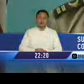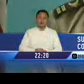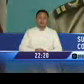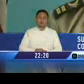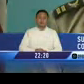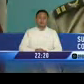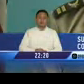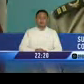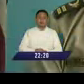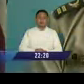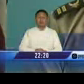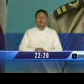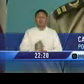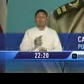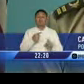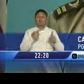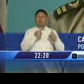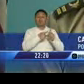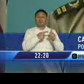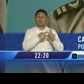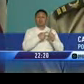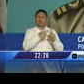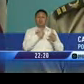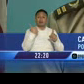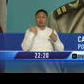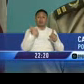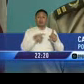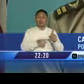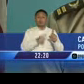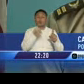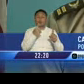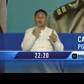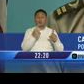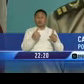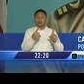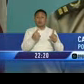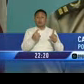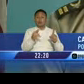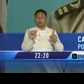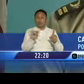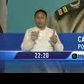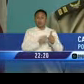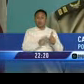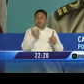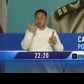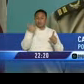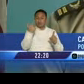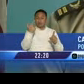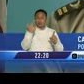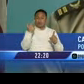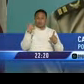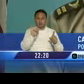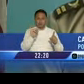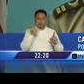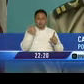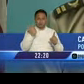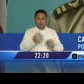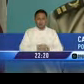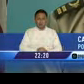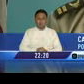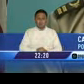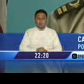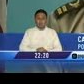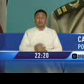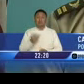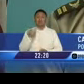Al ciudadano se le encontró un arma con las mismas características de un arma de fuego. De igual